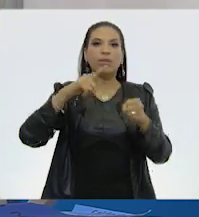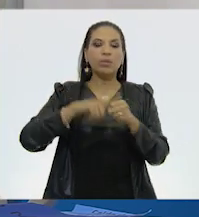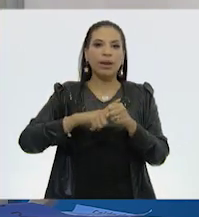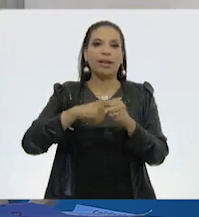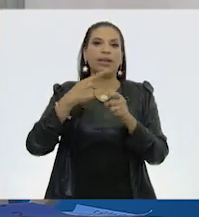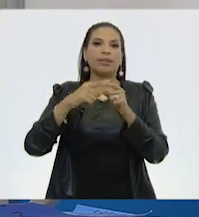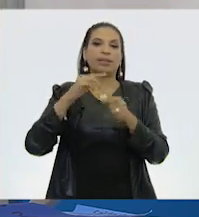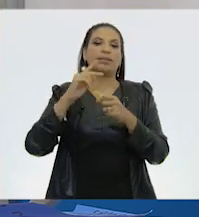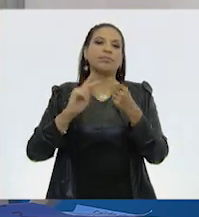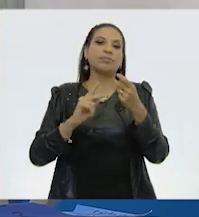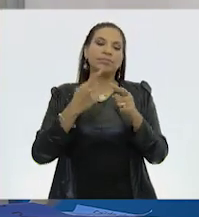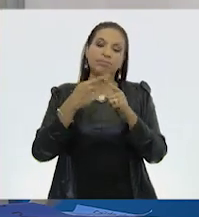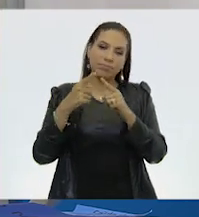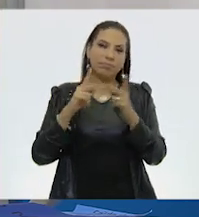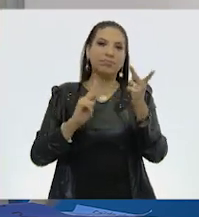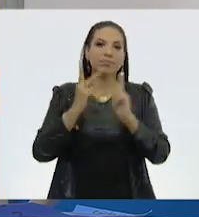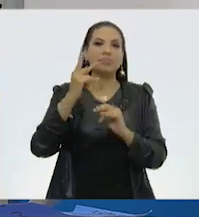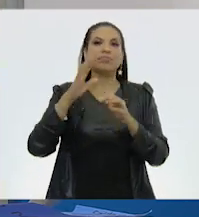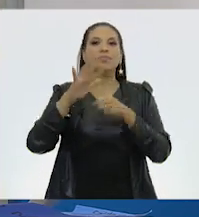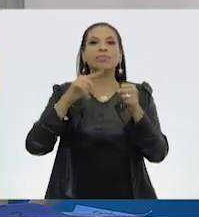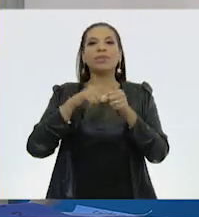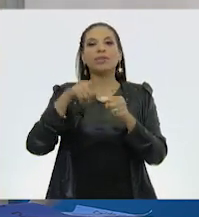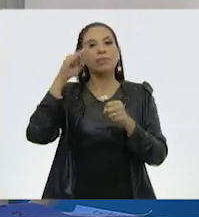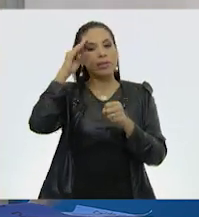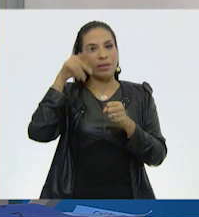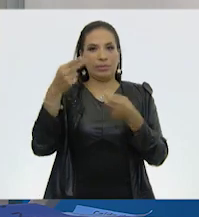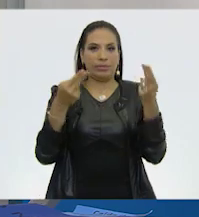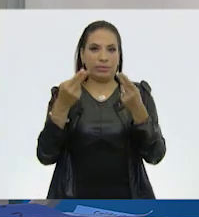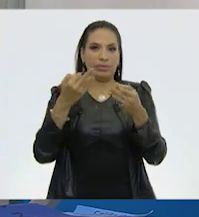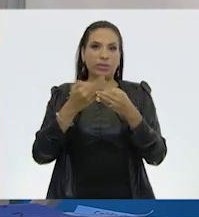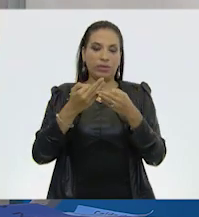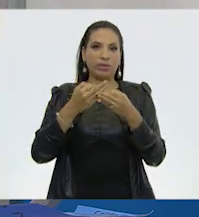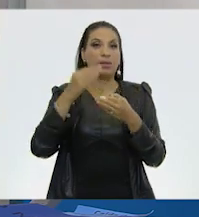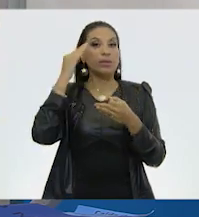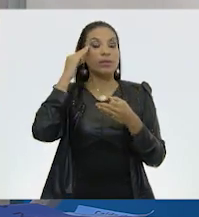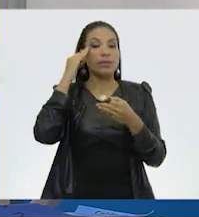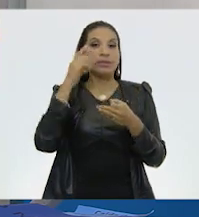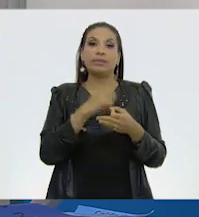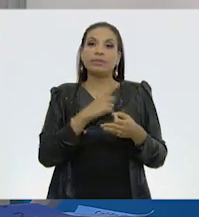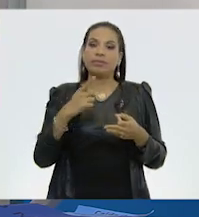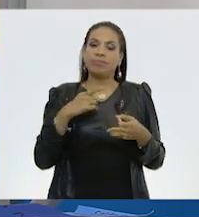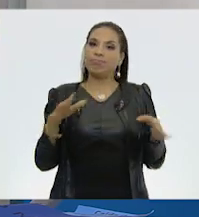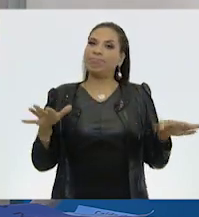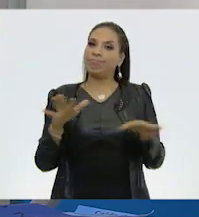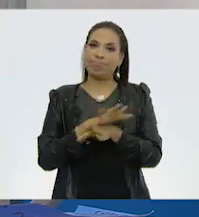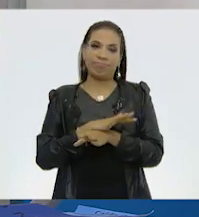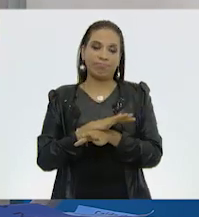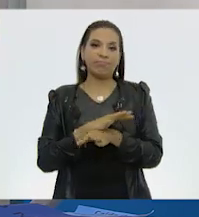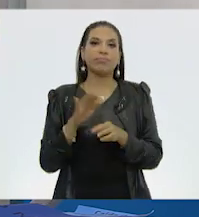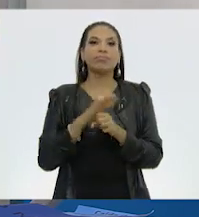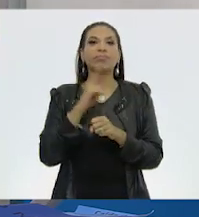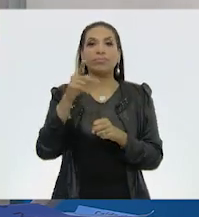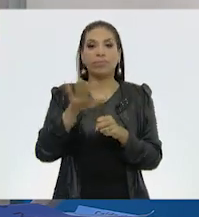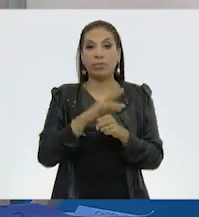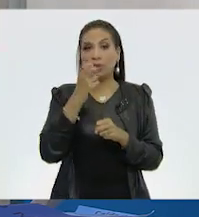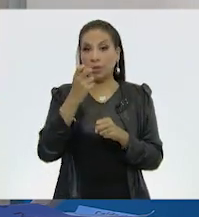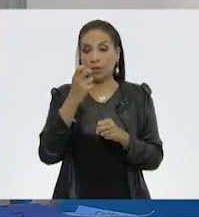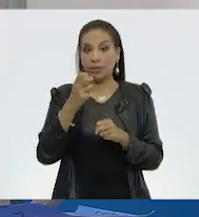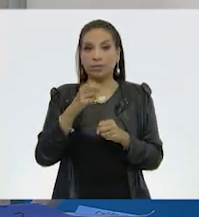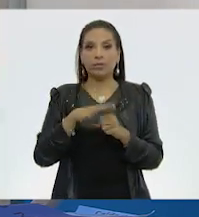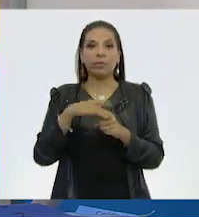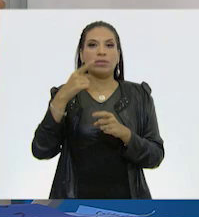la satisfacción de sus necesidades. Pensamiento que en la actualidad debe cambiar, puesto que a consecuencia de